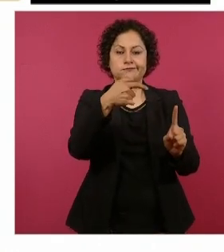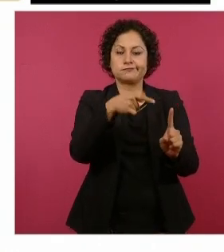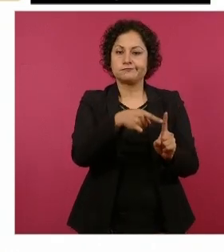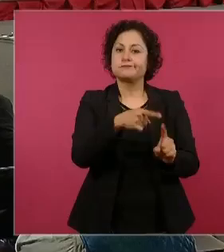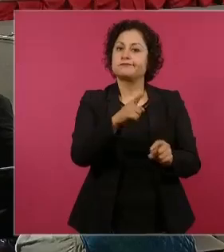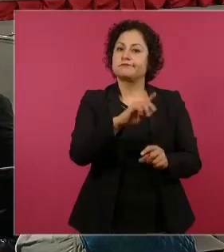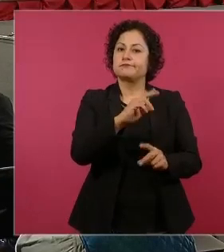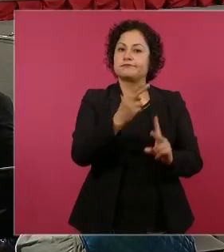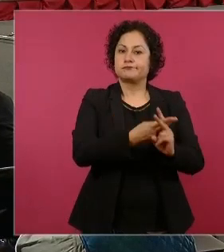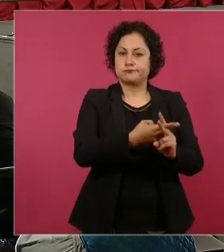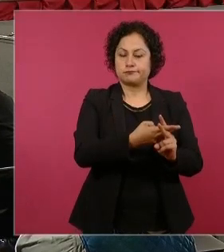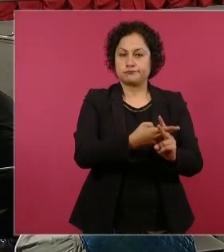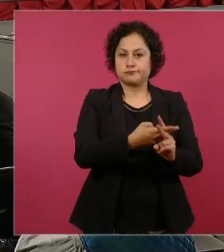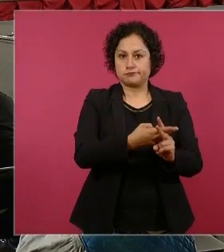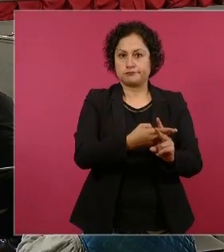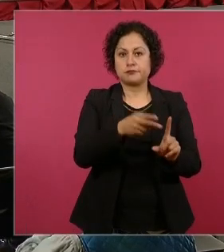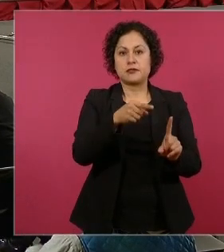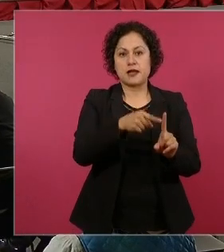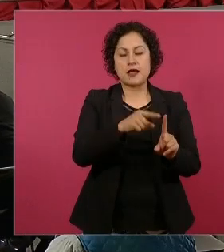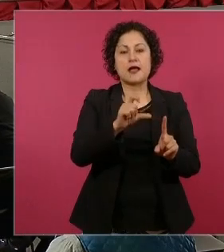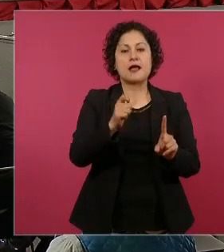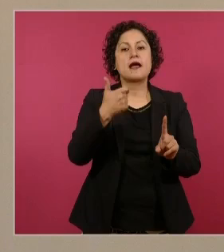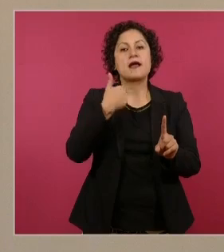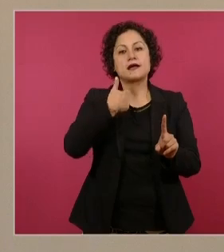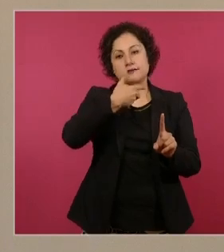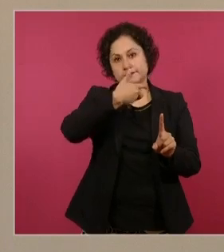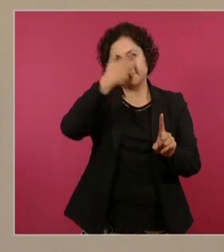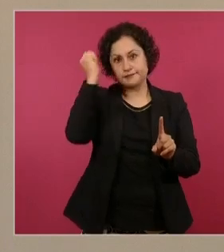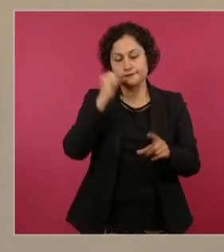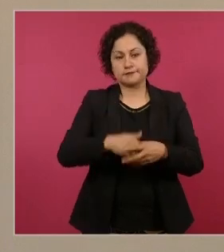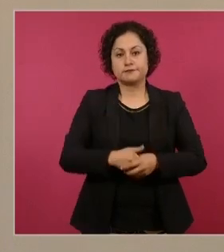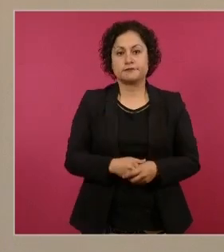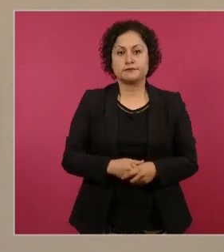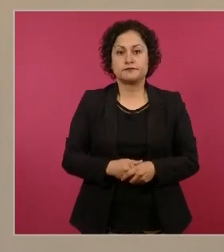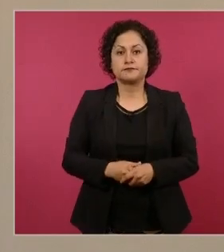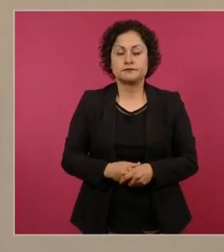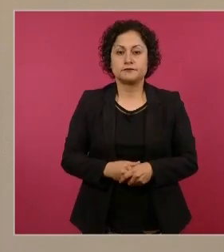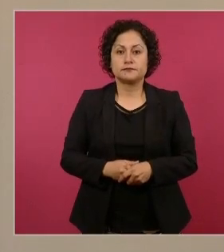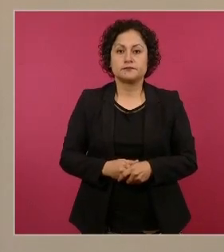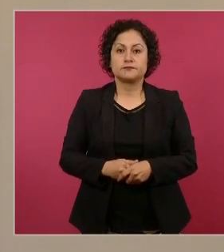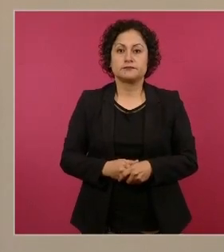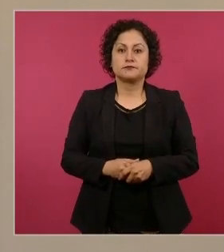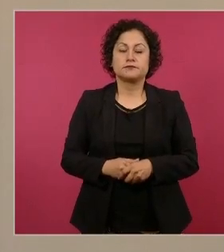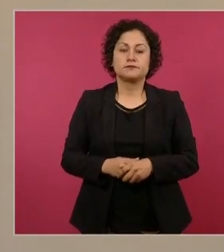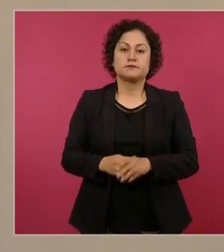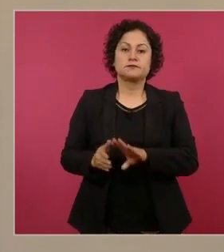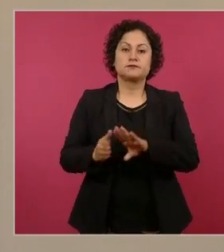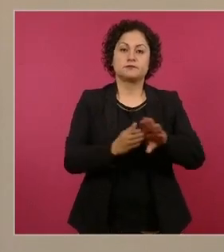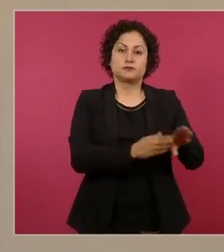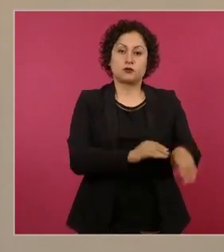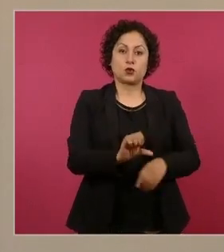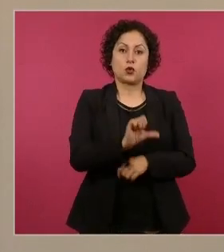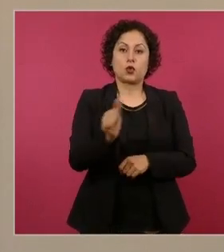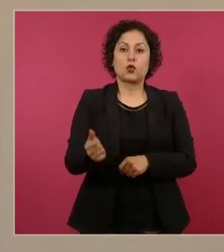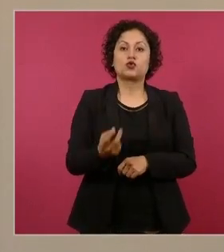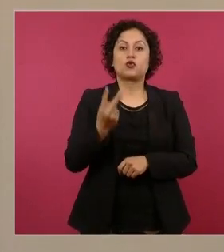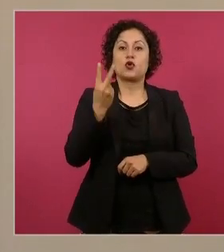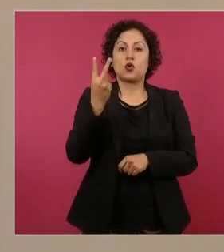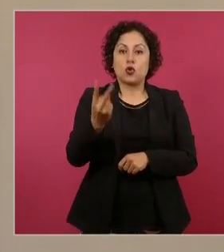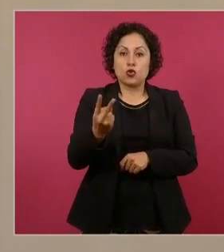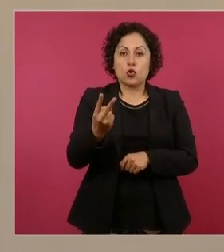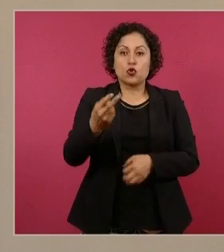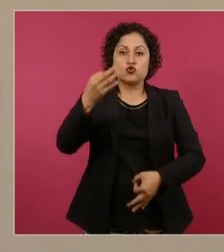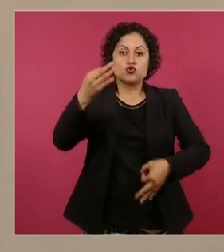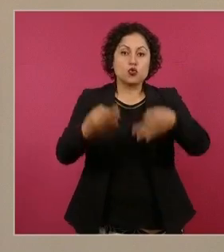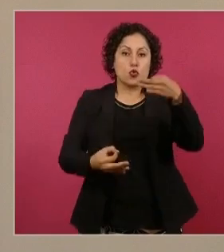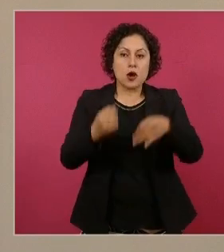de la vida al precandidato. Adelante. Y tenemos dos casos de jueces que favorecen